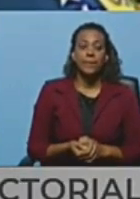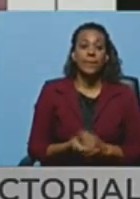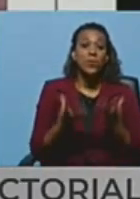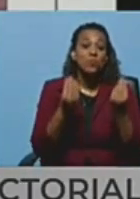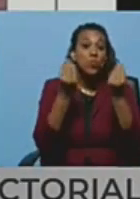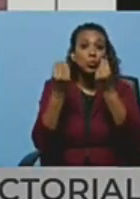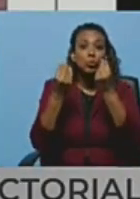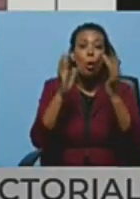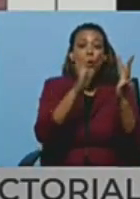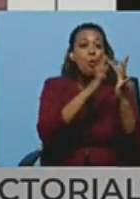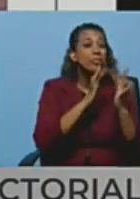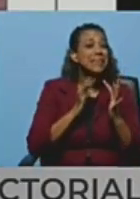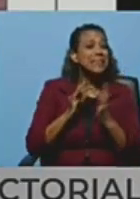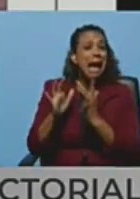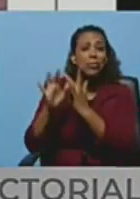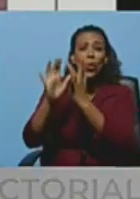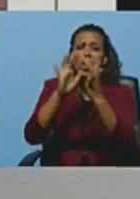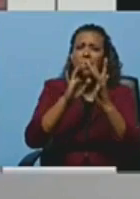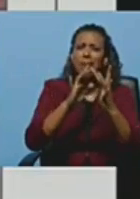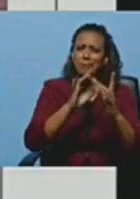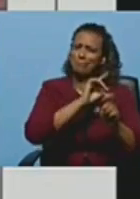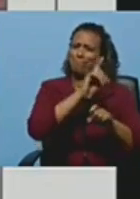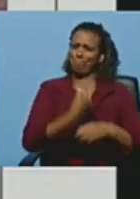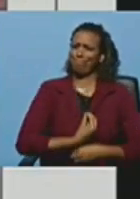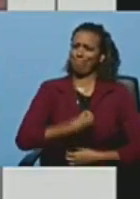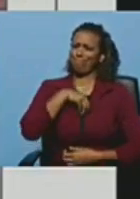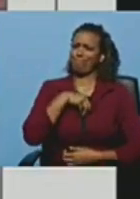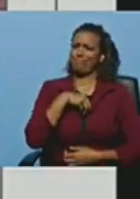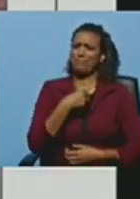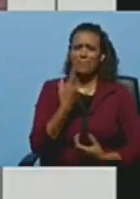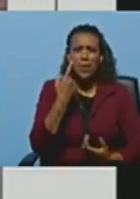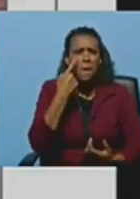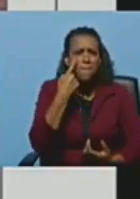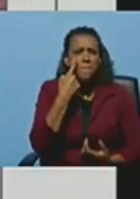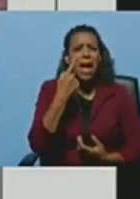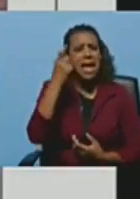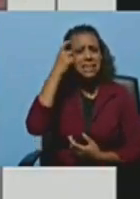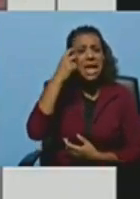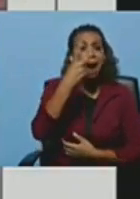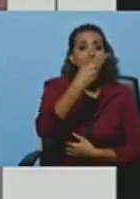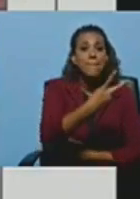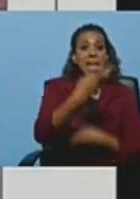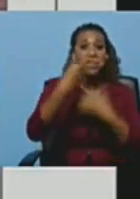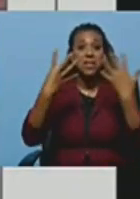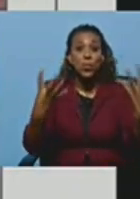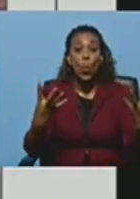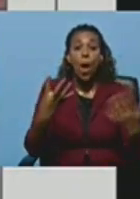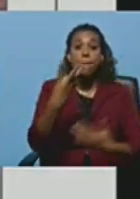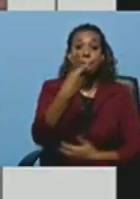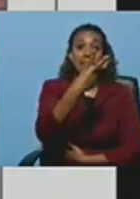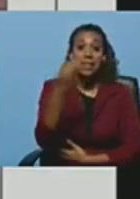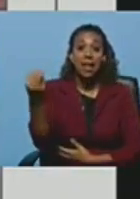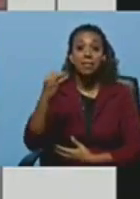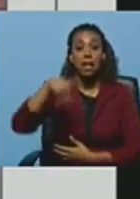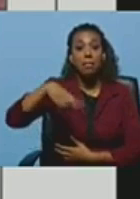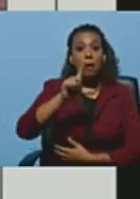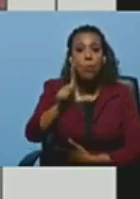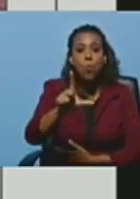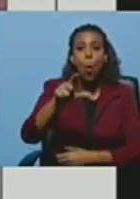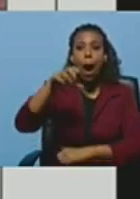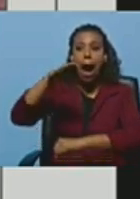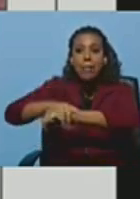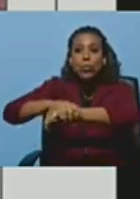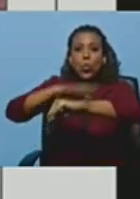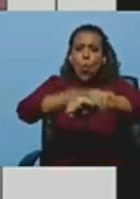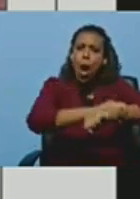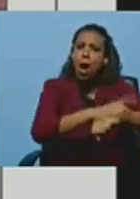Mucha gente aquí se pregunta, y lo vivieron el 29 y 30 con la captura de algunas personas,